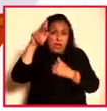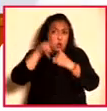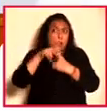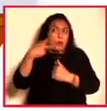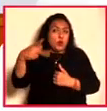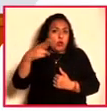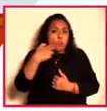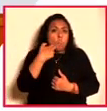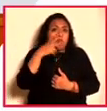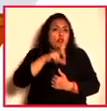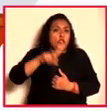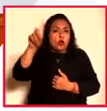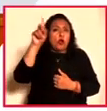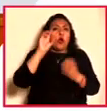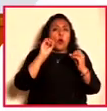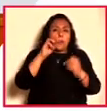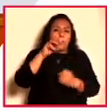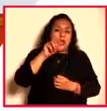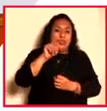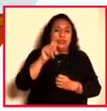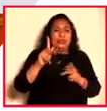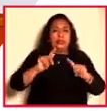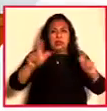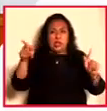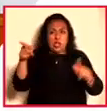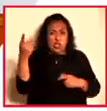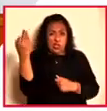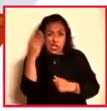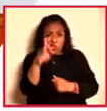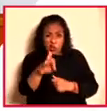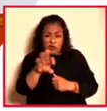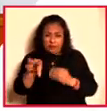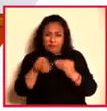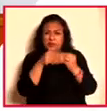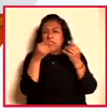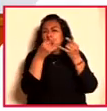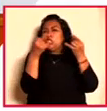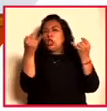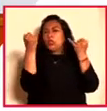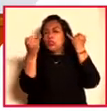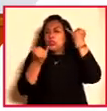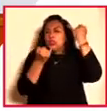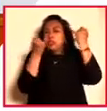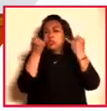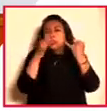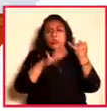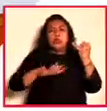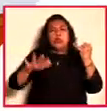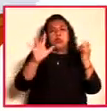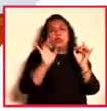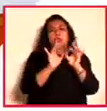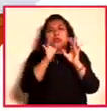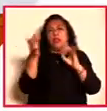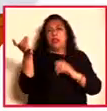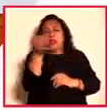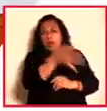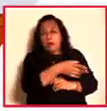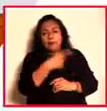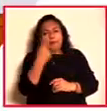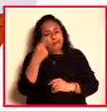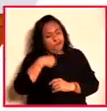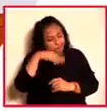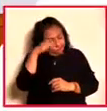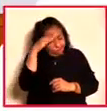o que Malintzin y los tlaxcaltecas fueron traidores, son parte de los mitos que envuelven este acontecimiento histórico y que deben reflexionarse y